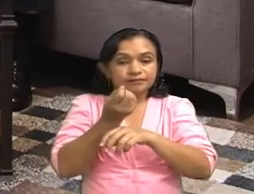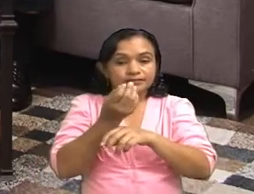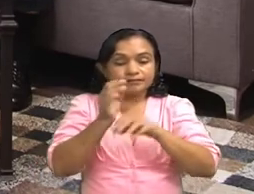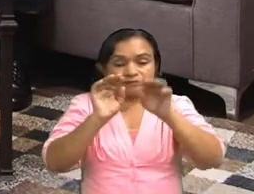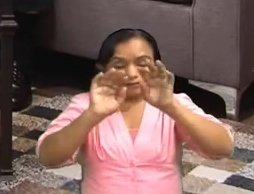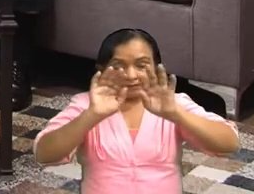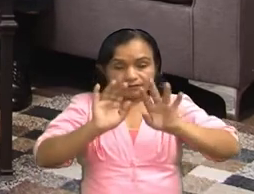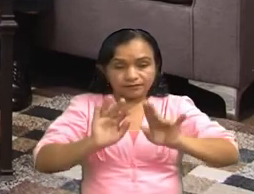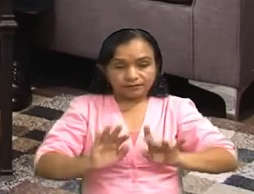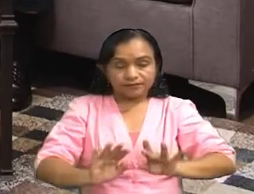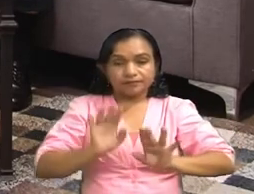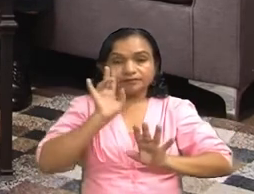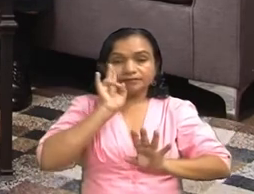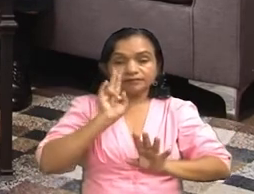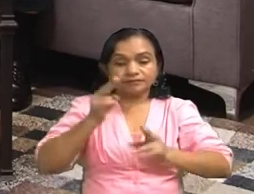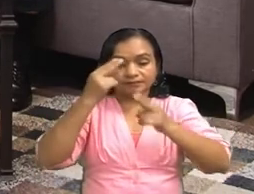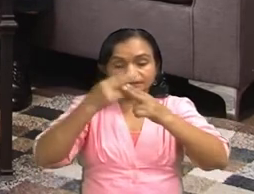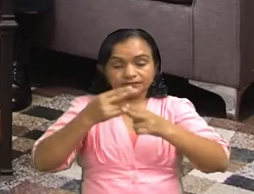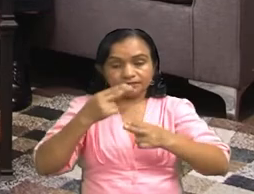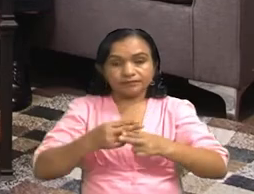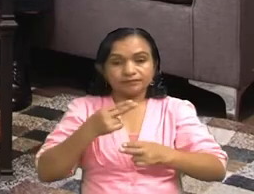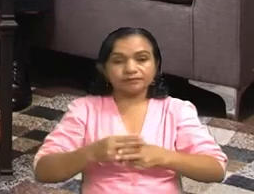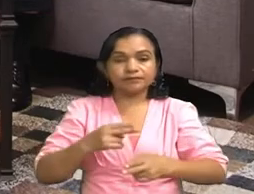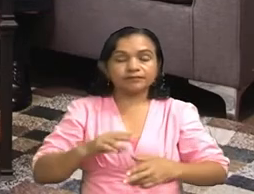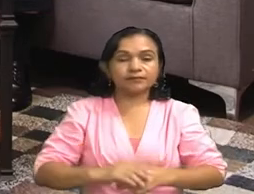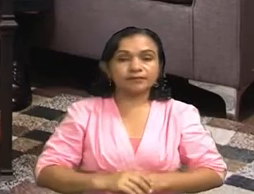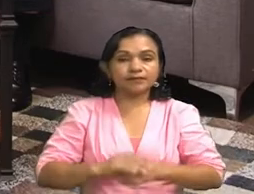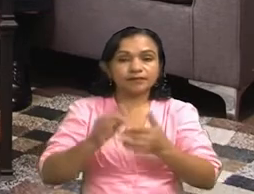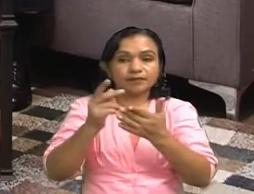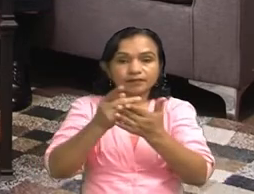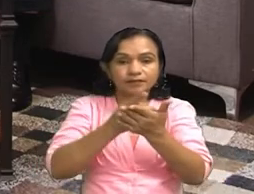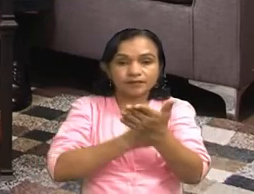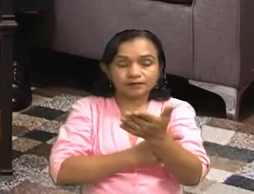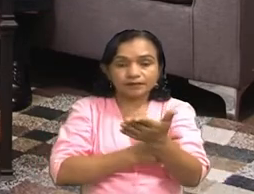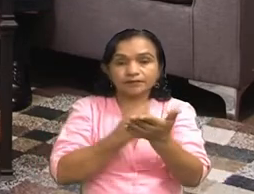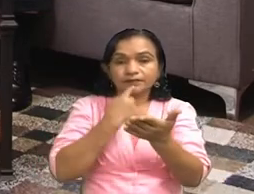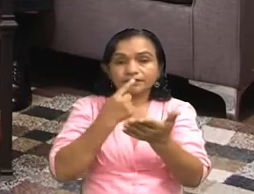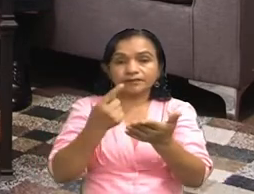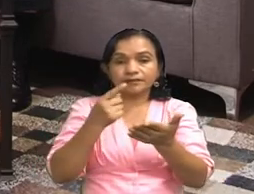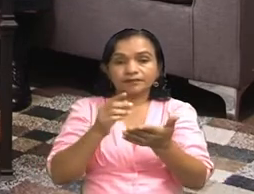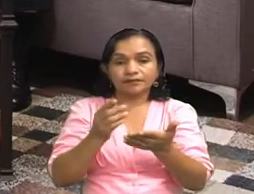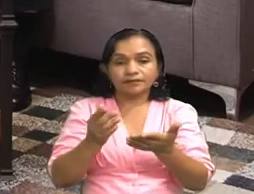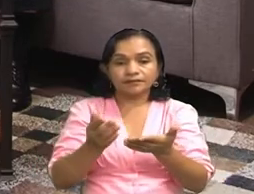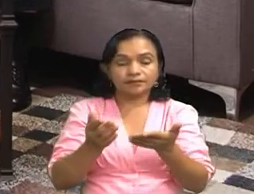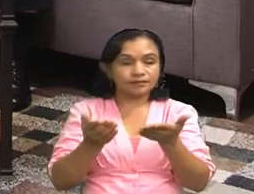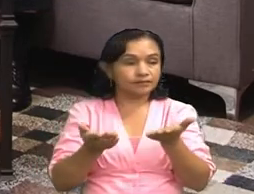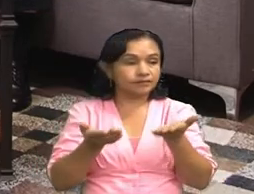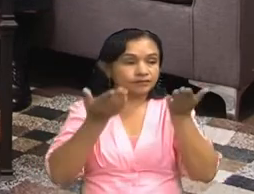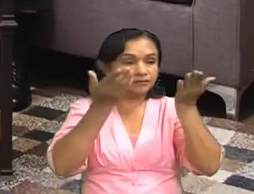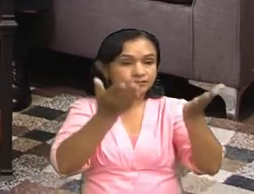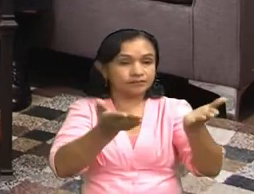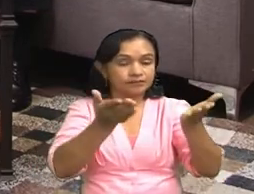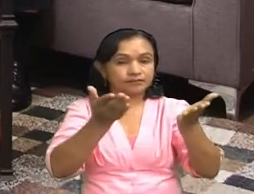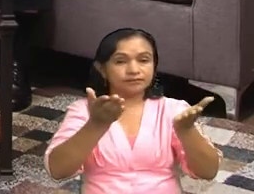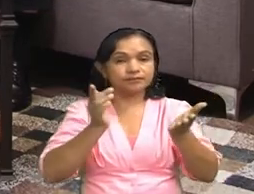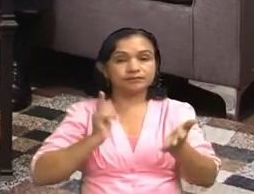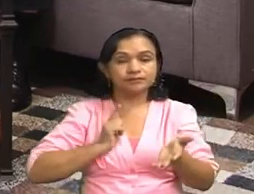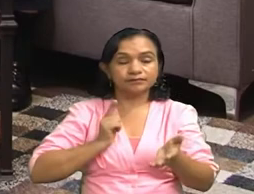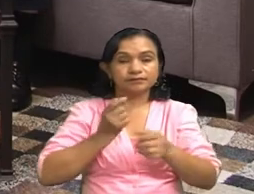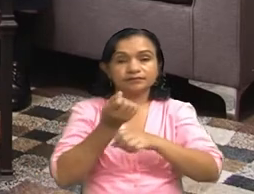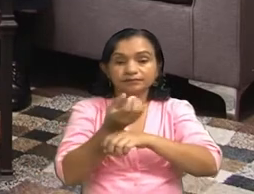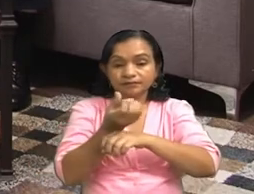computadora para la línea de registro, que fue a través de un proyecto que se planteó y se le entregó todo su sistema, que lo tenemos en toda la